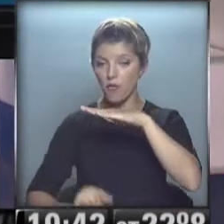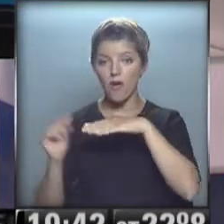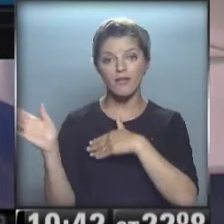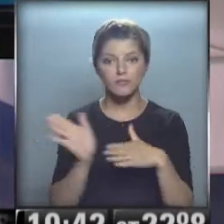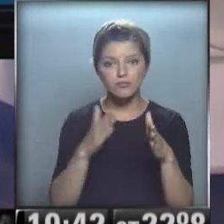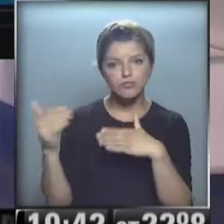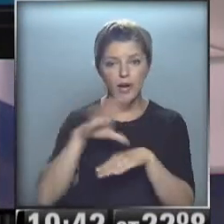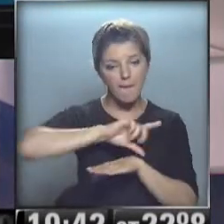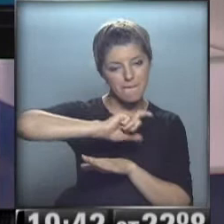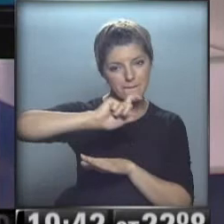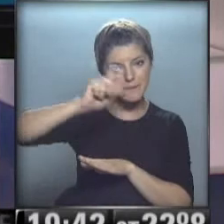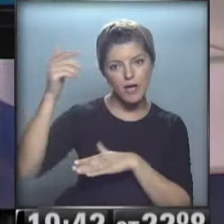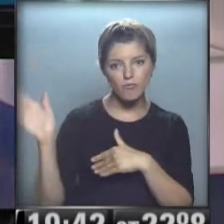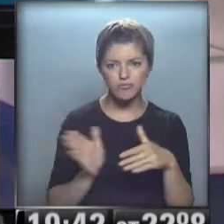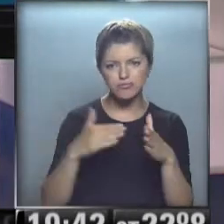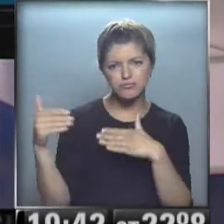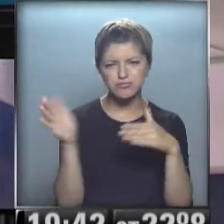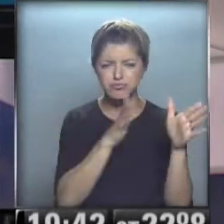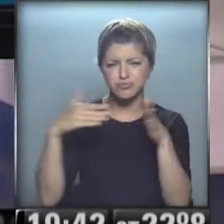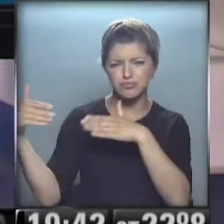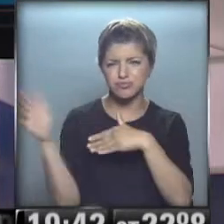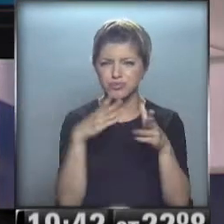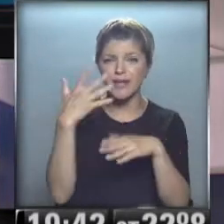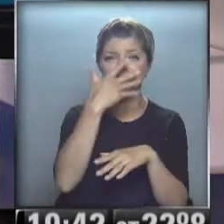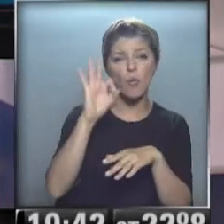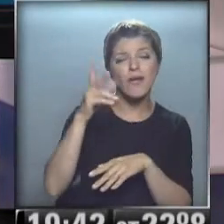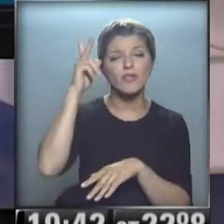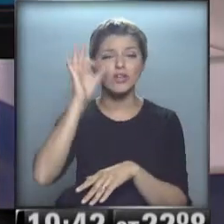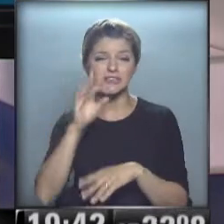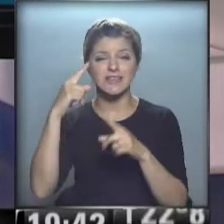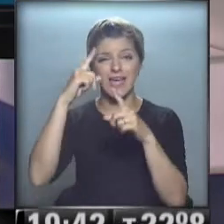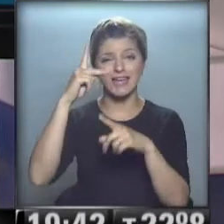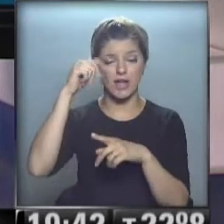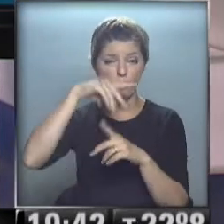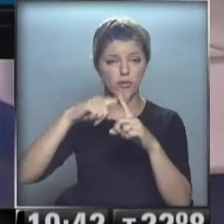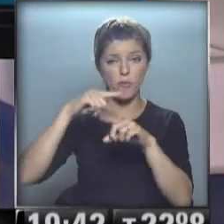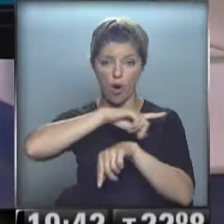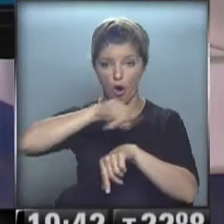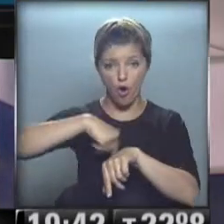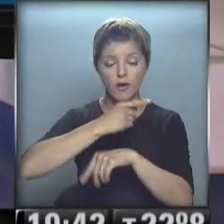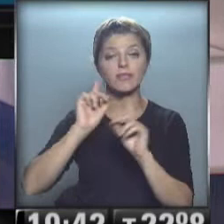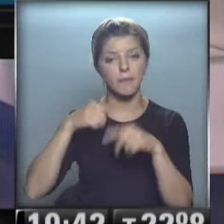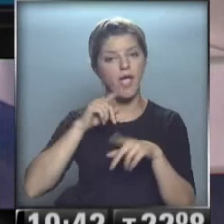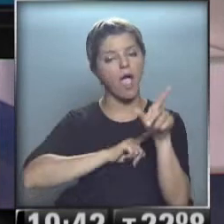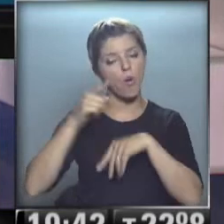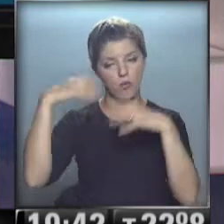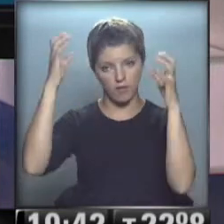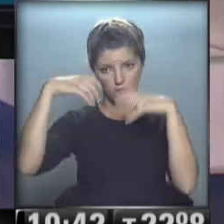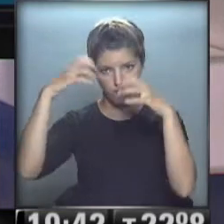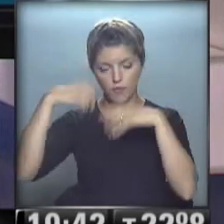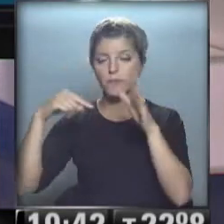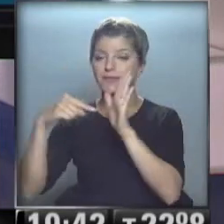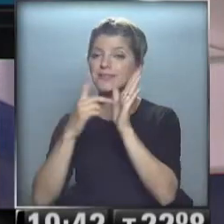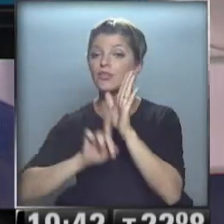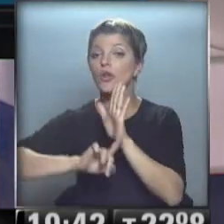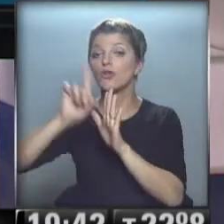sur patagónico va a generar vientos fuertes entre 50 y 80 kilómetros por hora, además la posibilidad de precipitaciones. En el centro y norte patagónico,